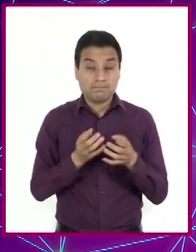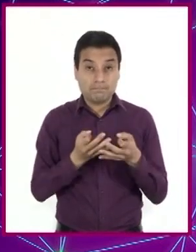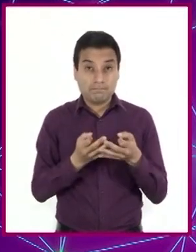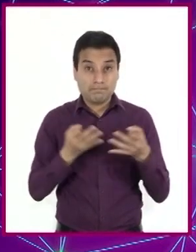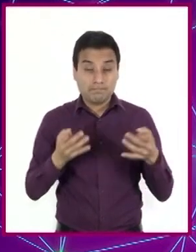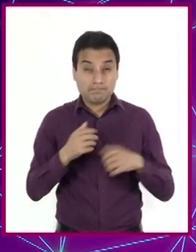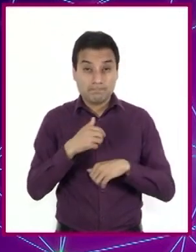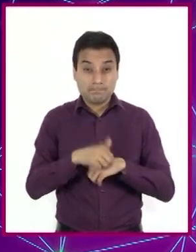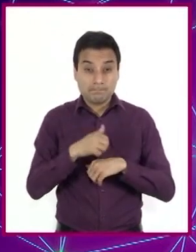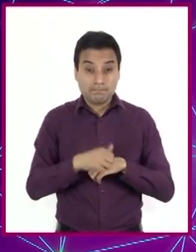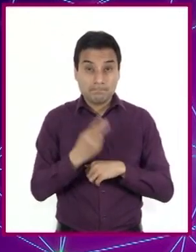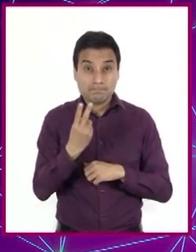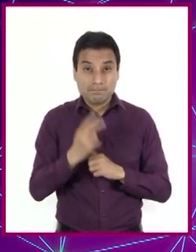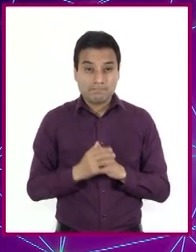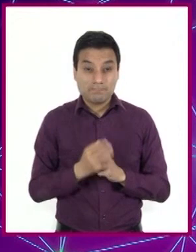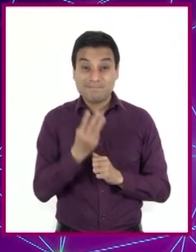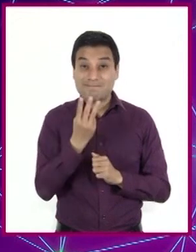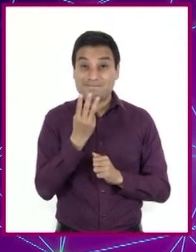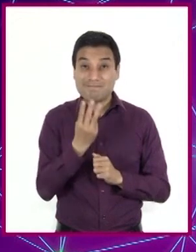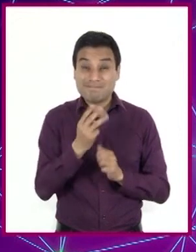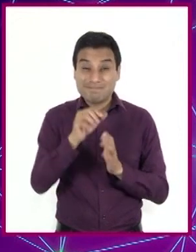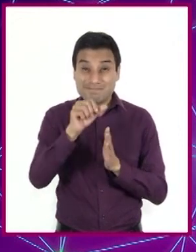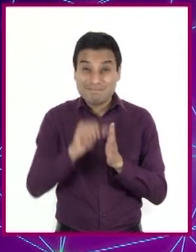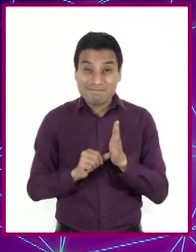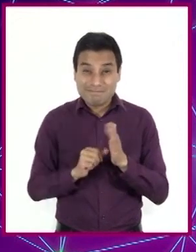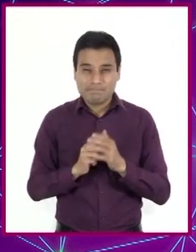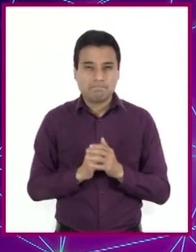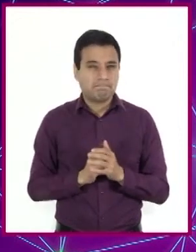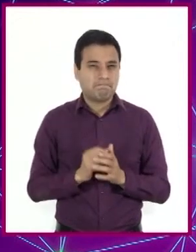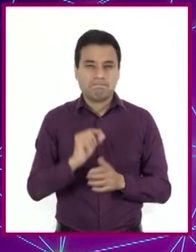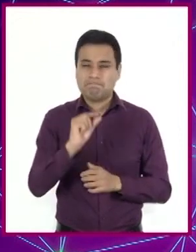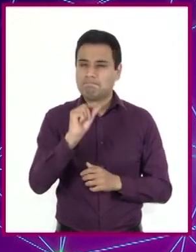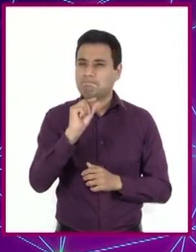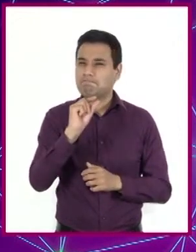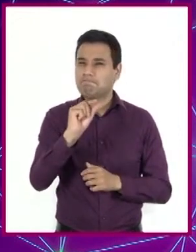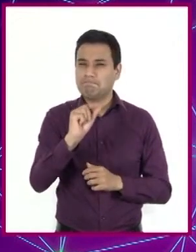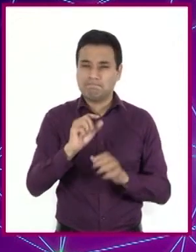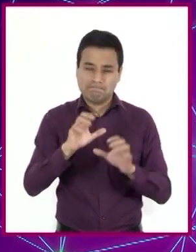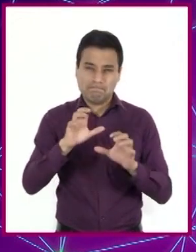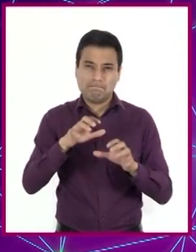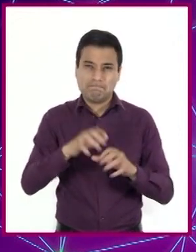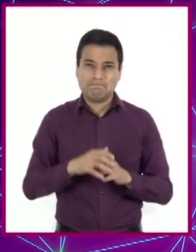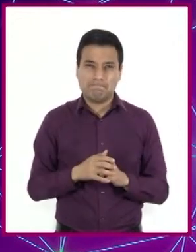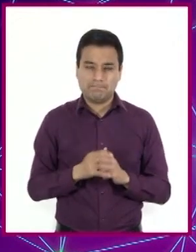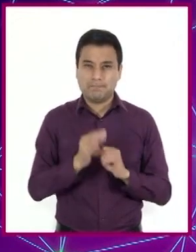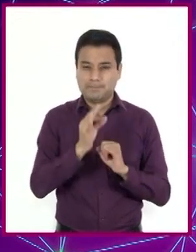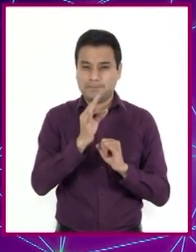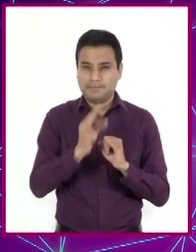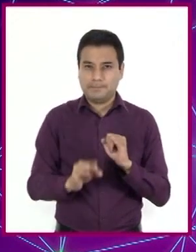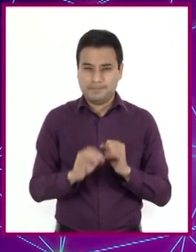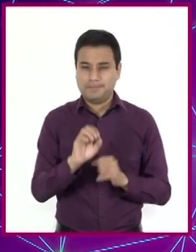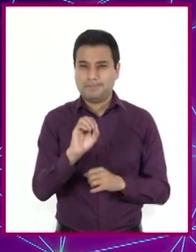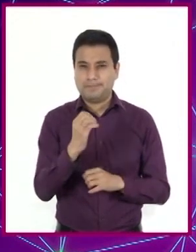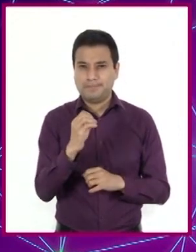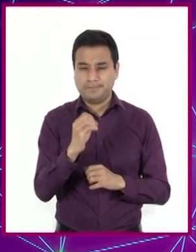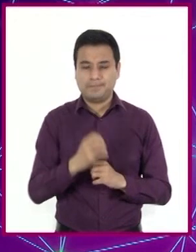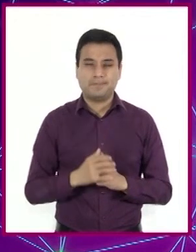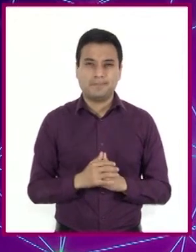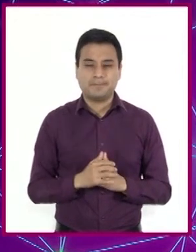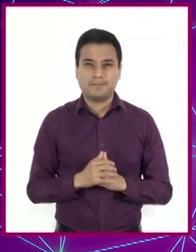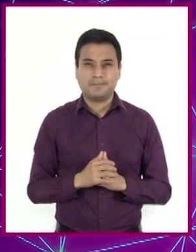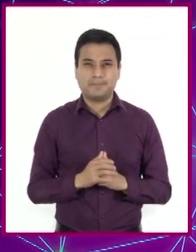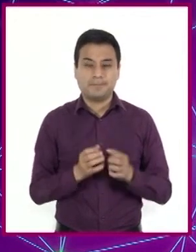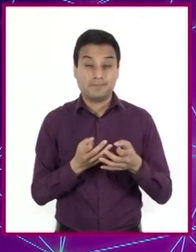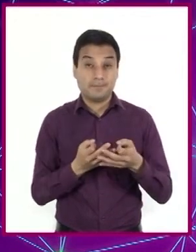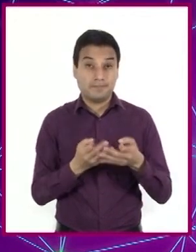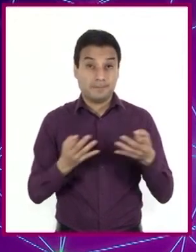2 ya son 3 meses que se encuentra muy por debajo de la media. Por último, en el mes de octubre, el